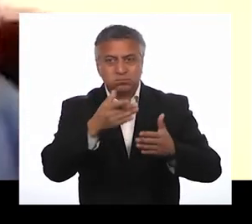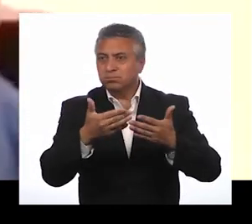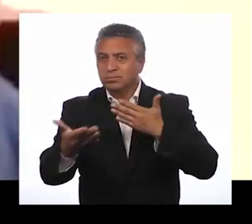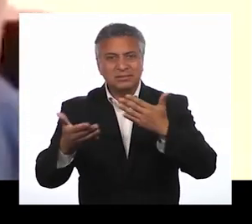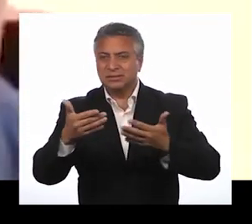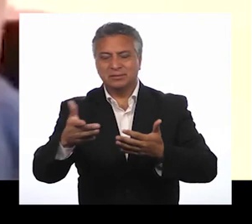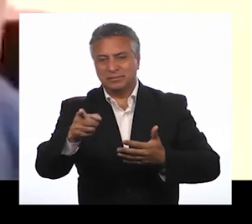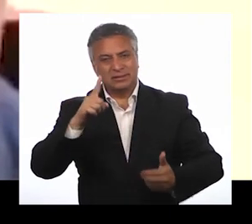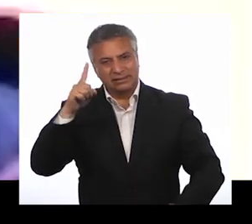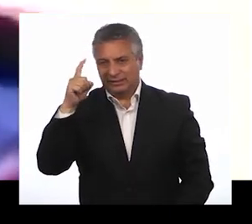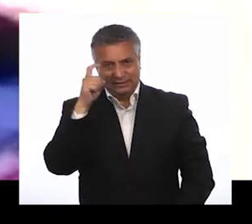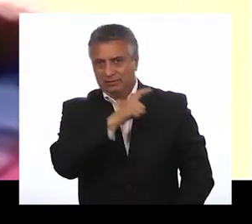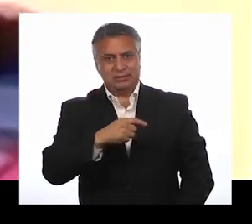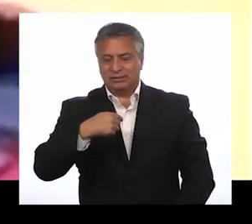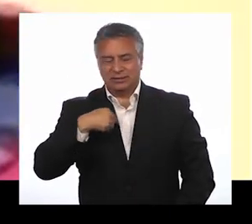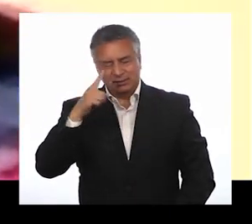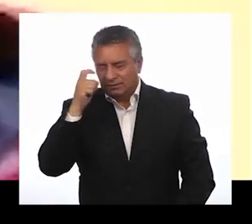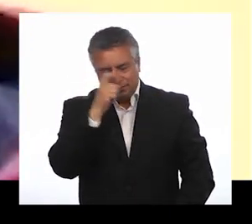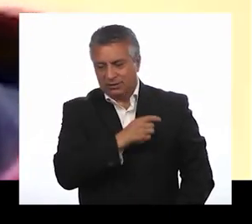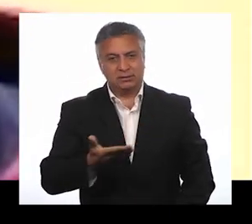de la situación que me pasó,